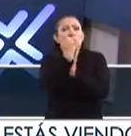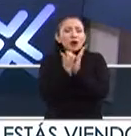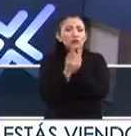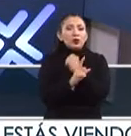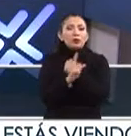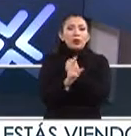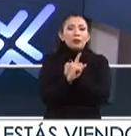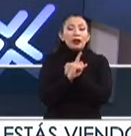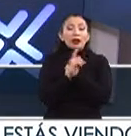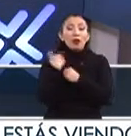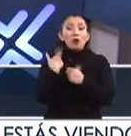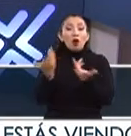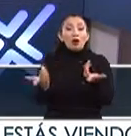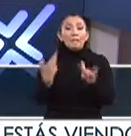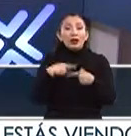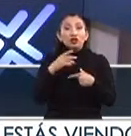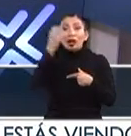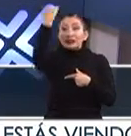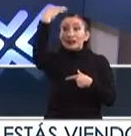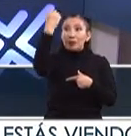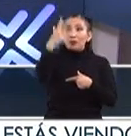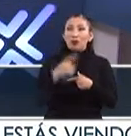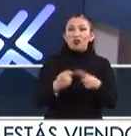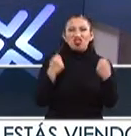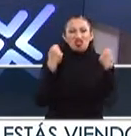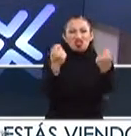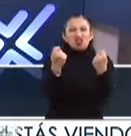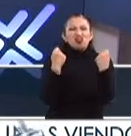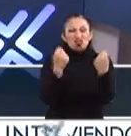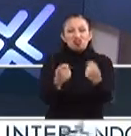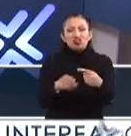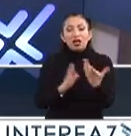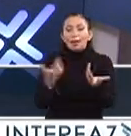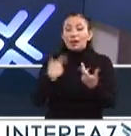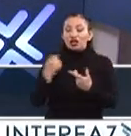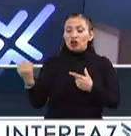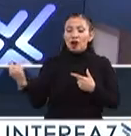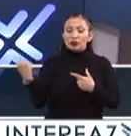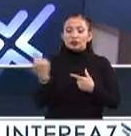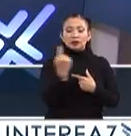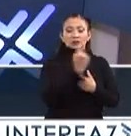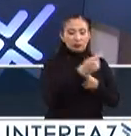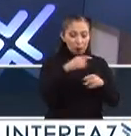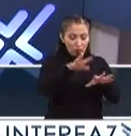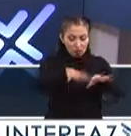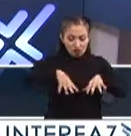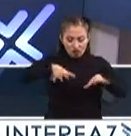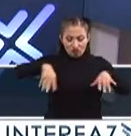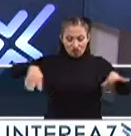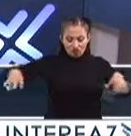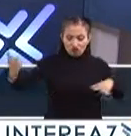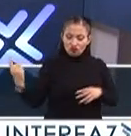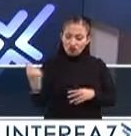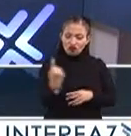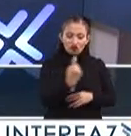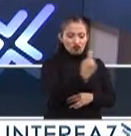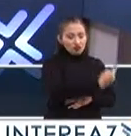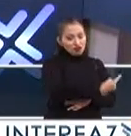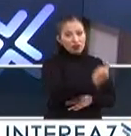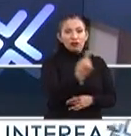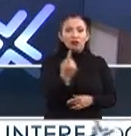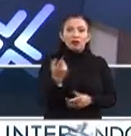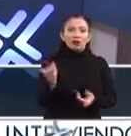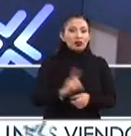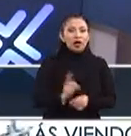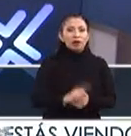desde que se respeten los semáforos, que los mismos peatones crucen por el paso cebra, sí, toda esa estrategia integral, ¿no?